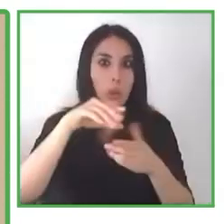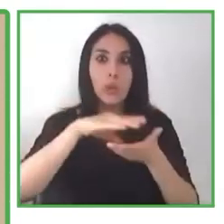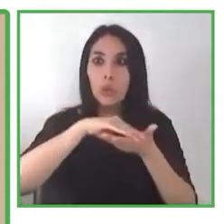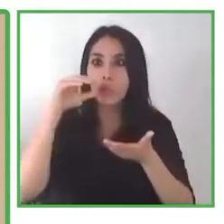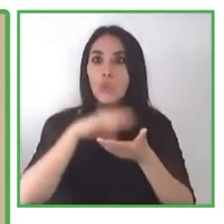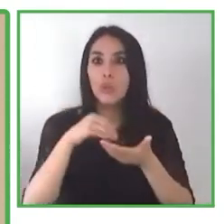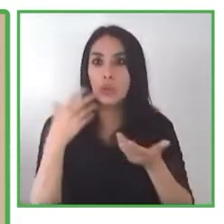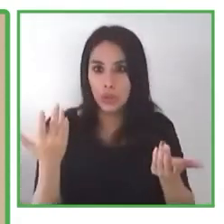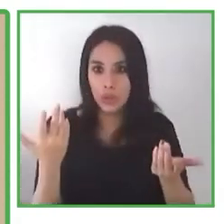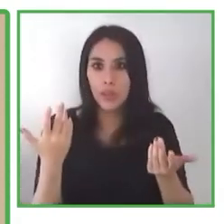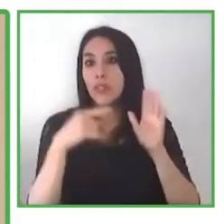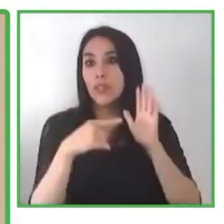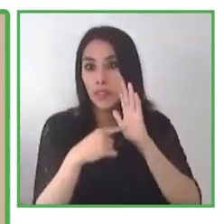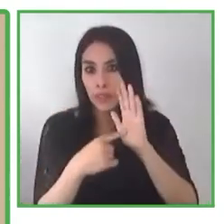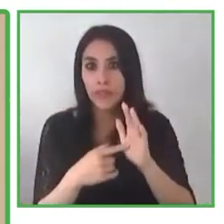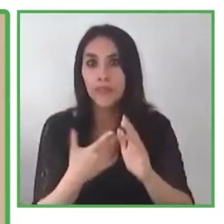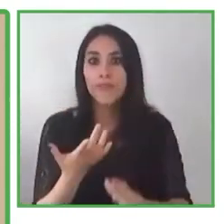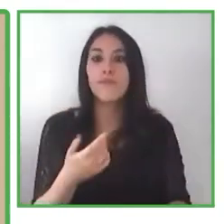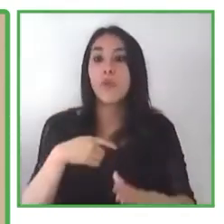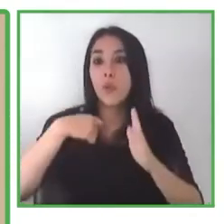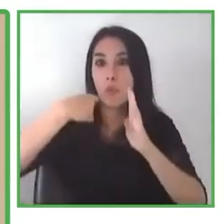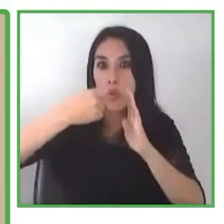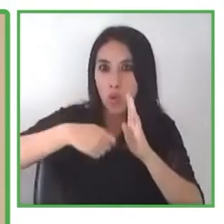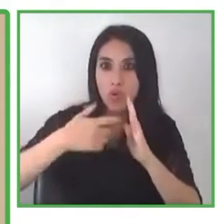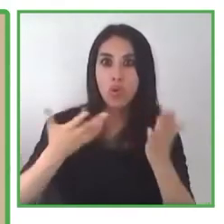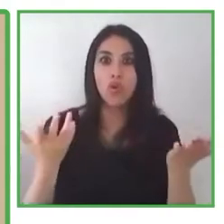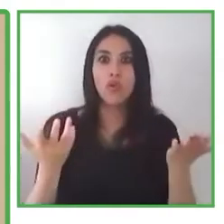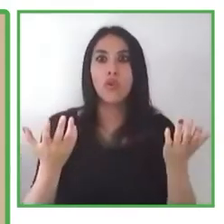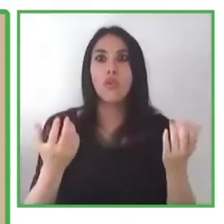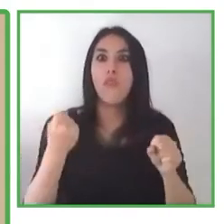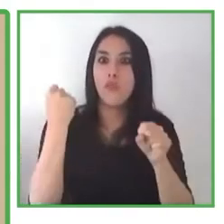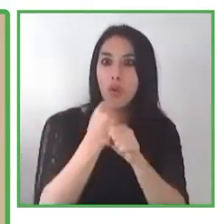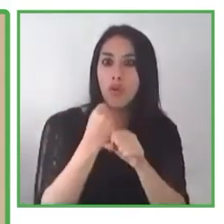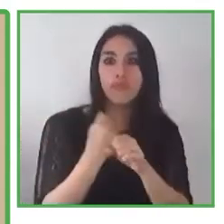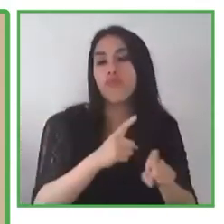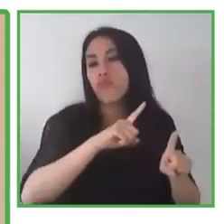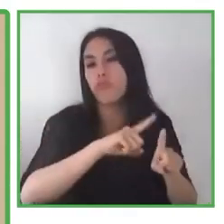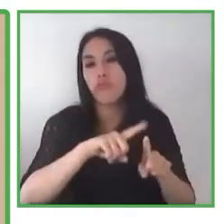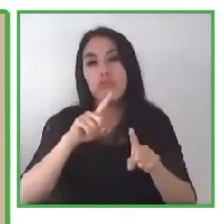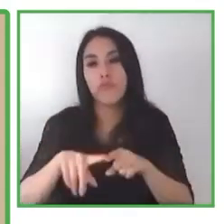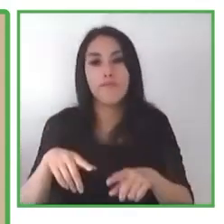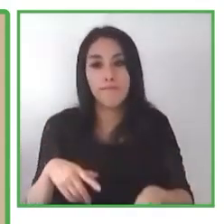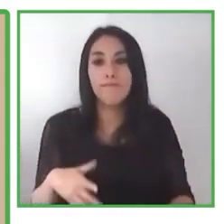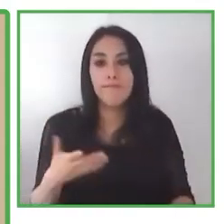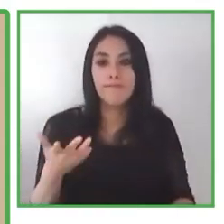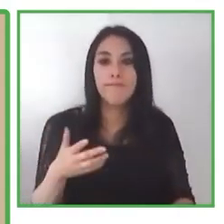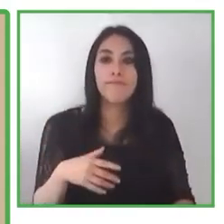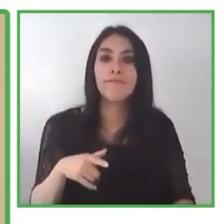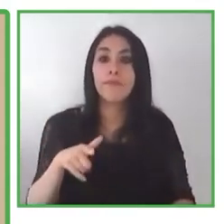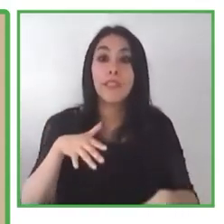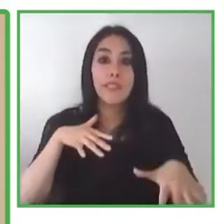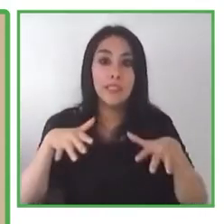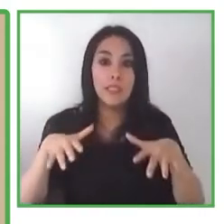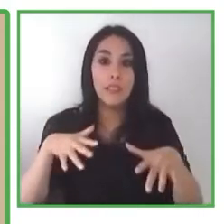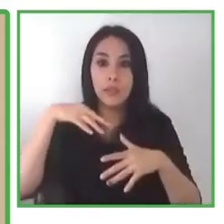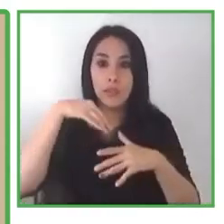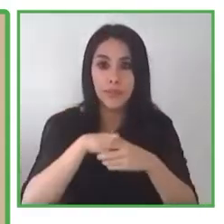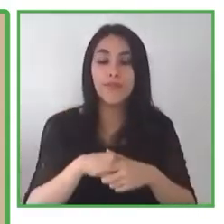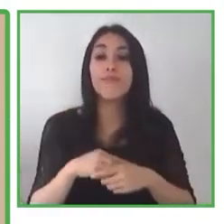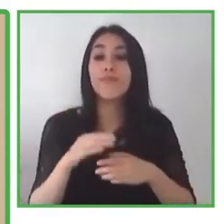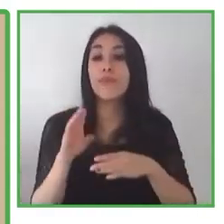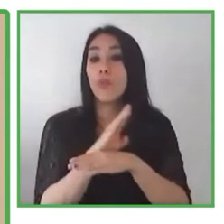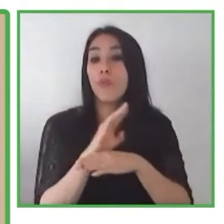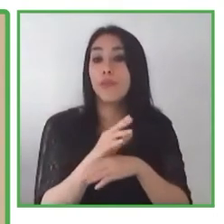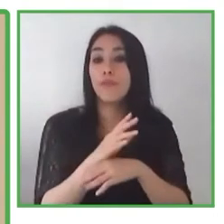que puedan tener programas y directrices de educación y también servicios de colocación en